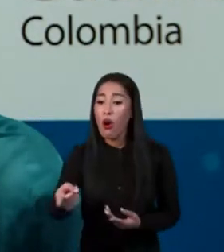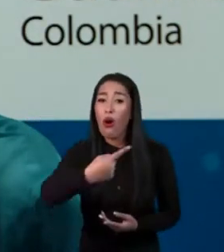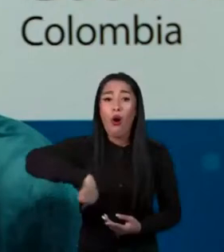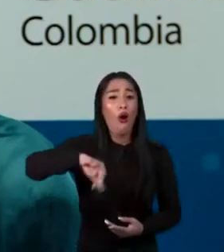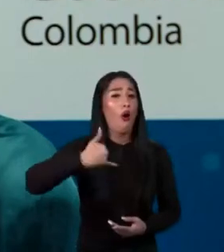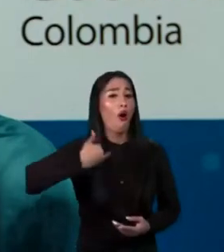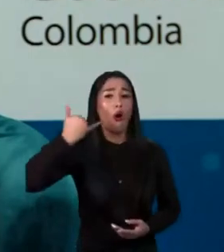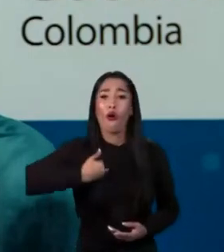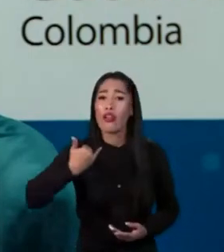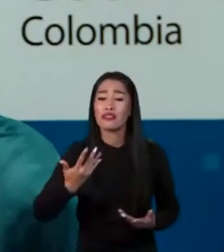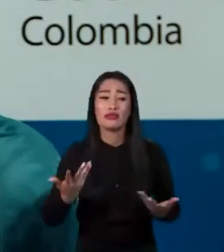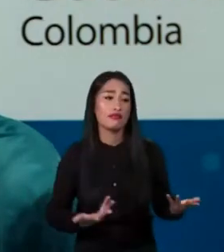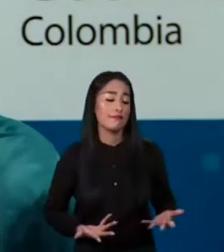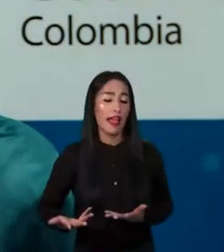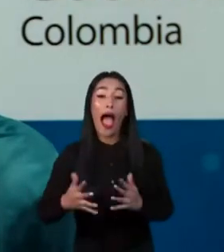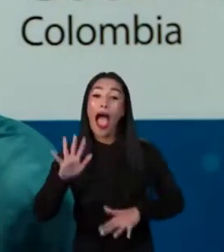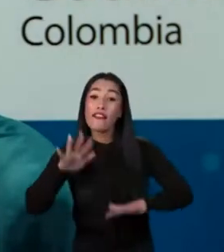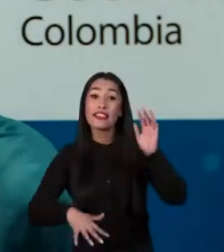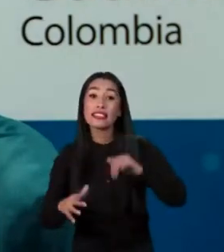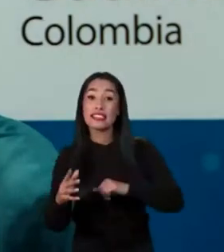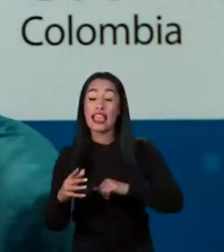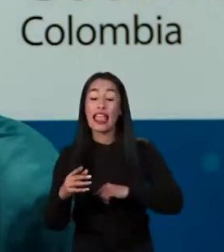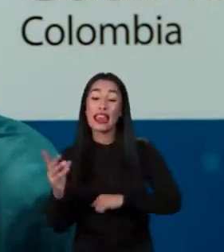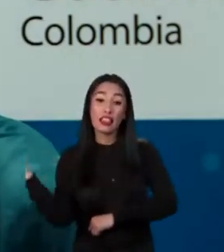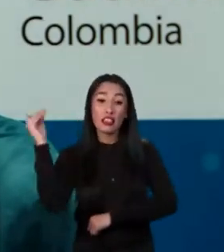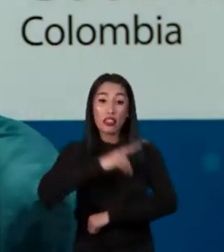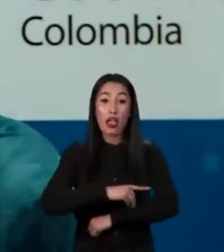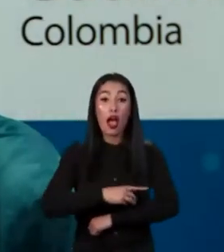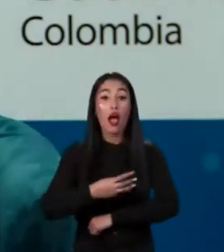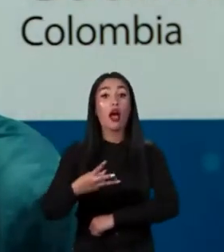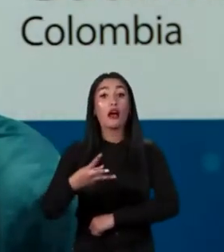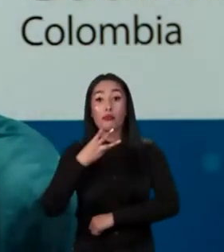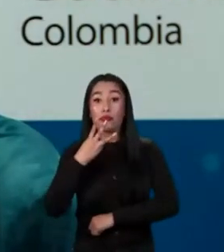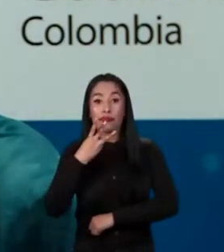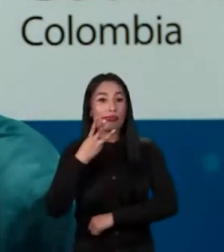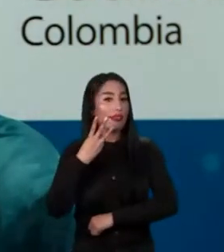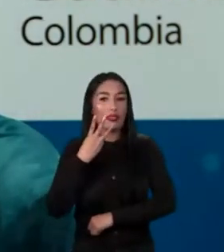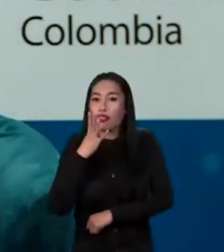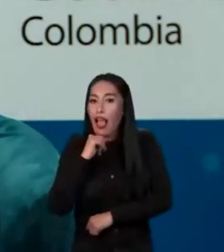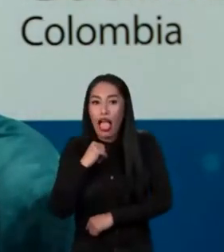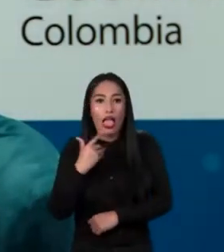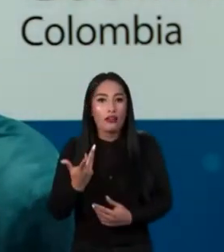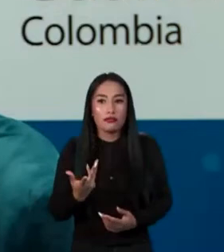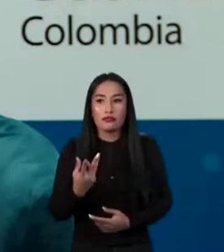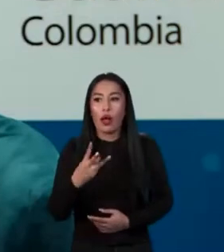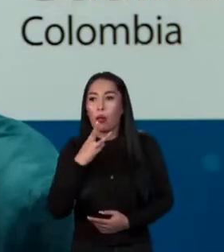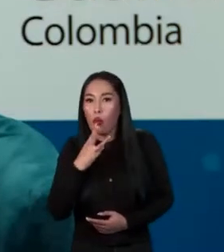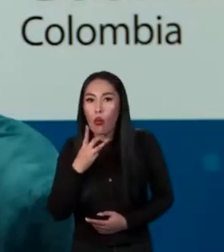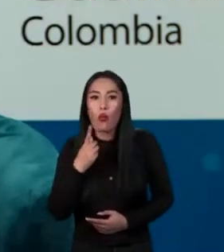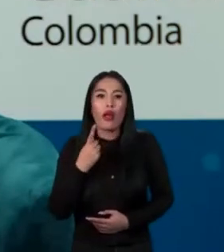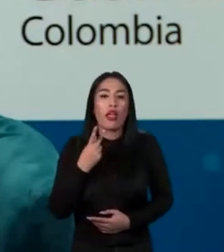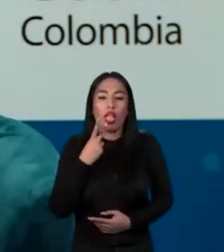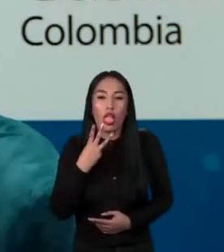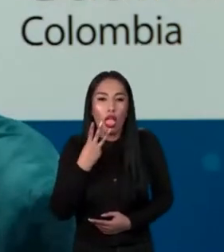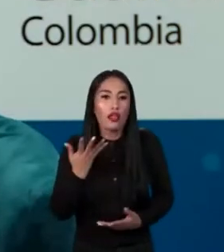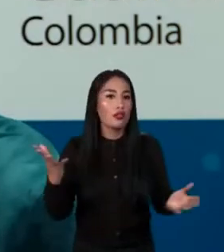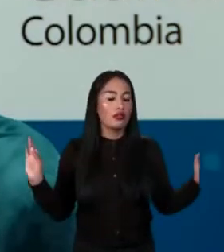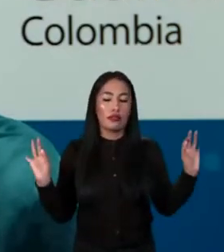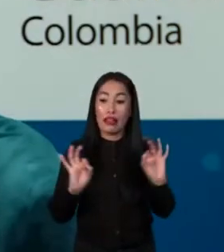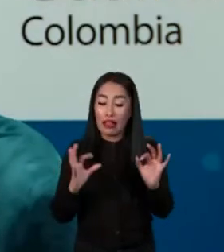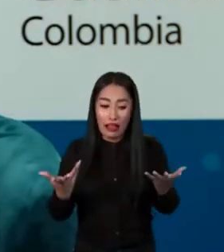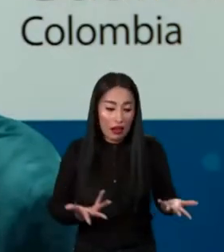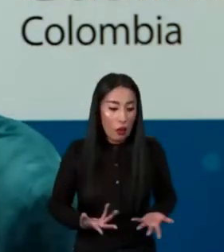tienen las tres comidas entonces digamos cuando tenemos estudiantes de 750 municipios del